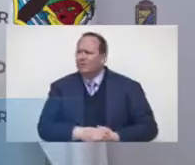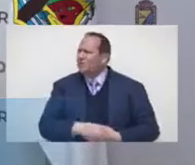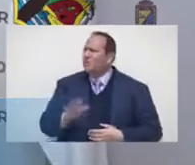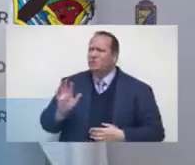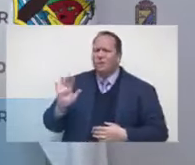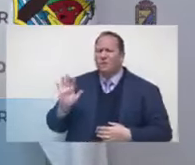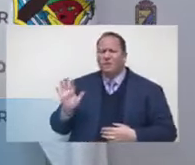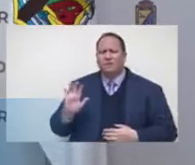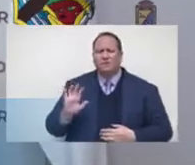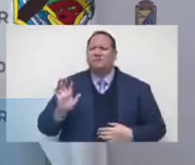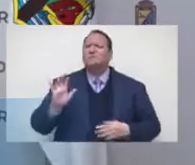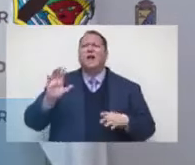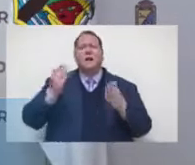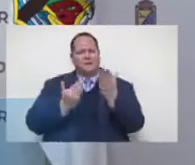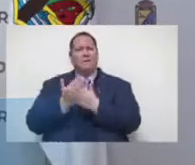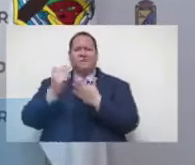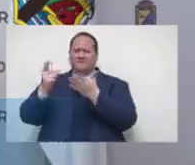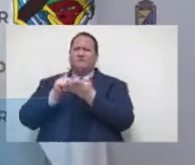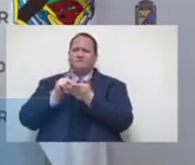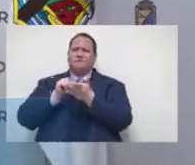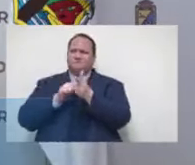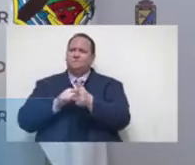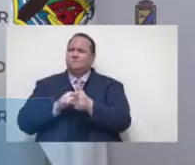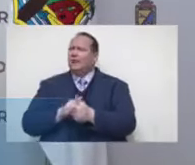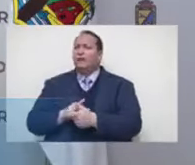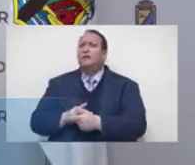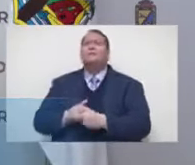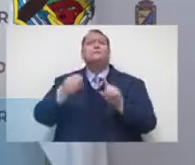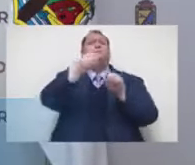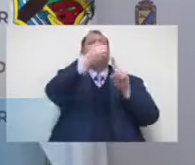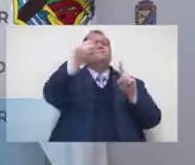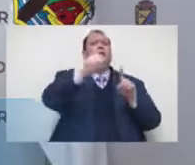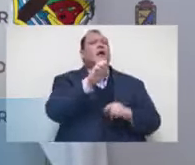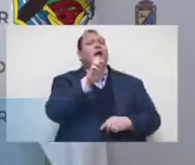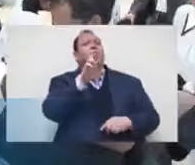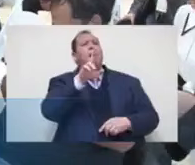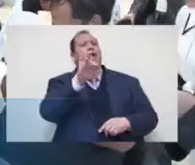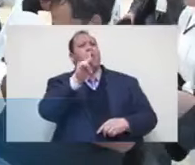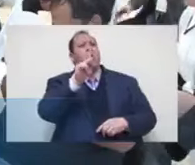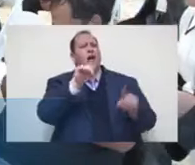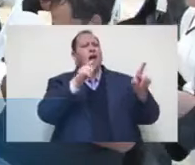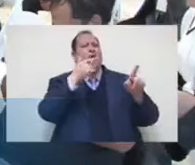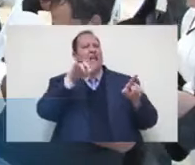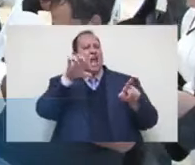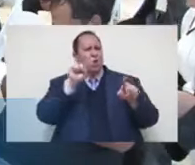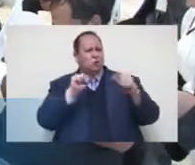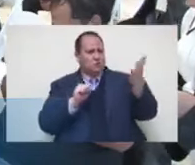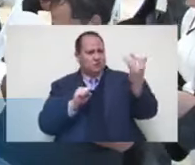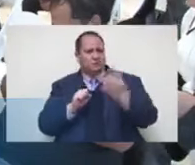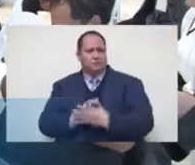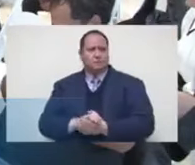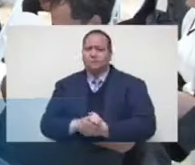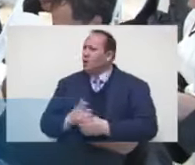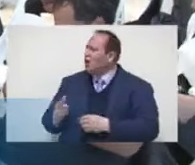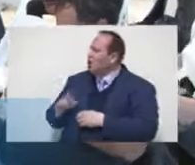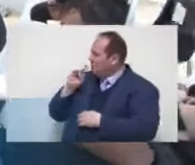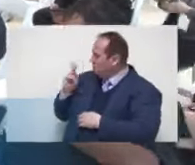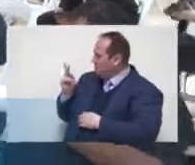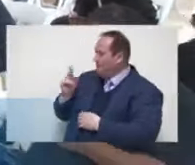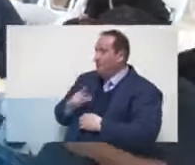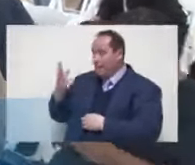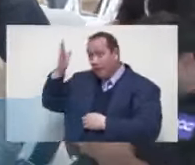No, ya vamos a continuar con la mañanera, por favor, Néstor. Continuamos con la orden, pero... Erika. Gracias, gobernadora. Erika Gallegos, adelante. Gobernadora, y